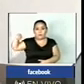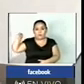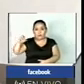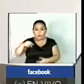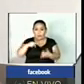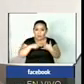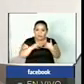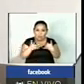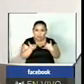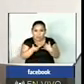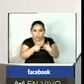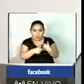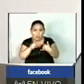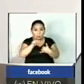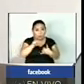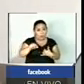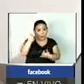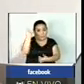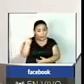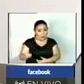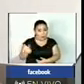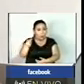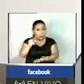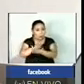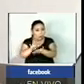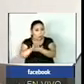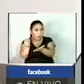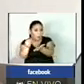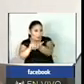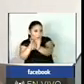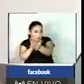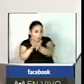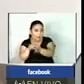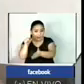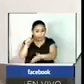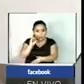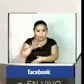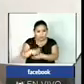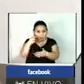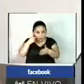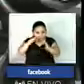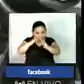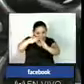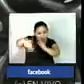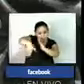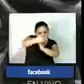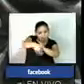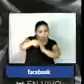es una orden de Alejandro Ramírez y ahí te van a decir cuánto es son pupuses y ahí está la dirección